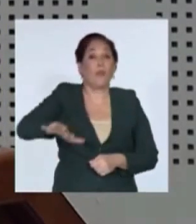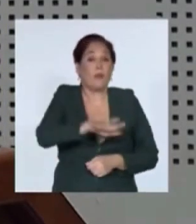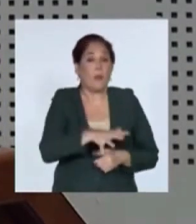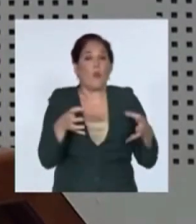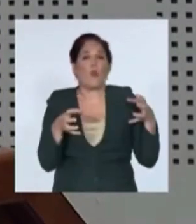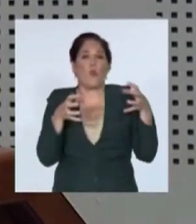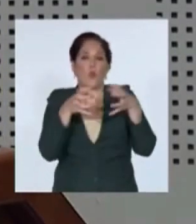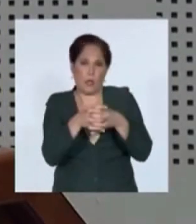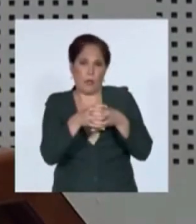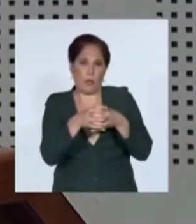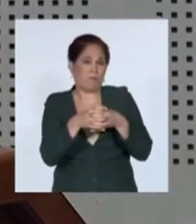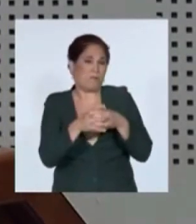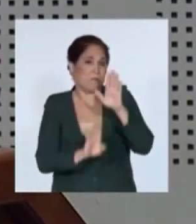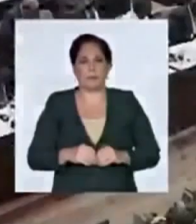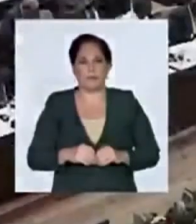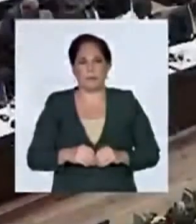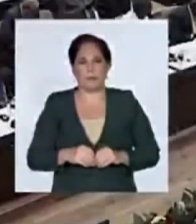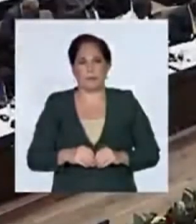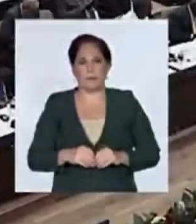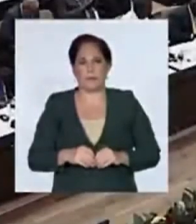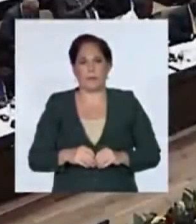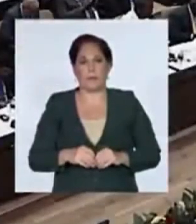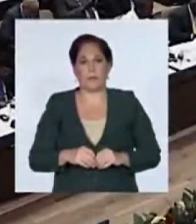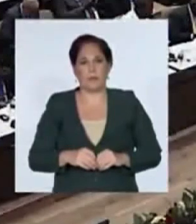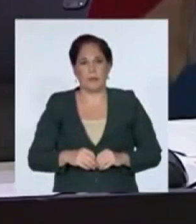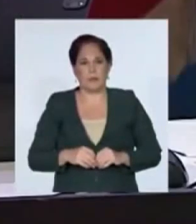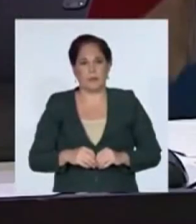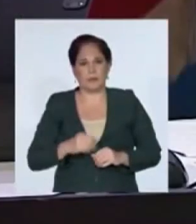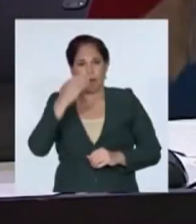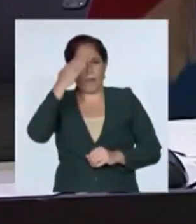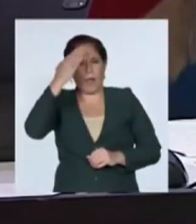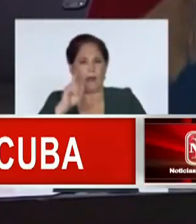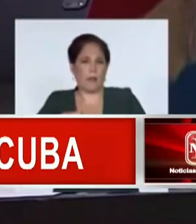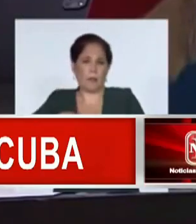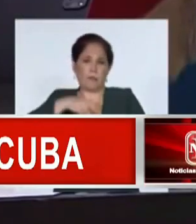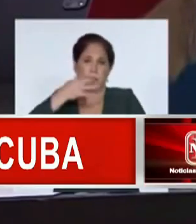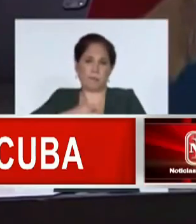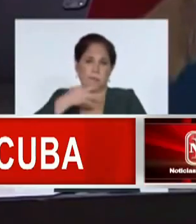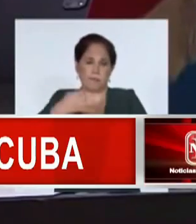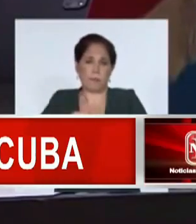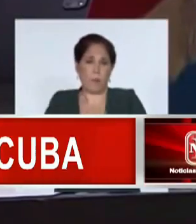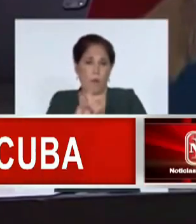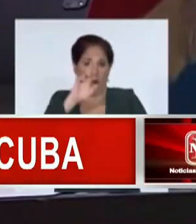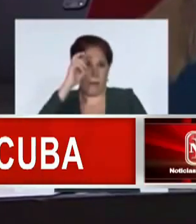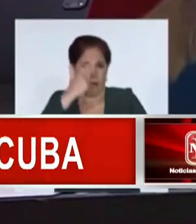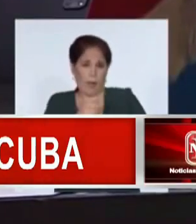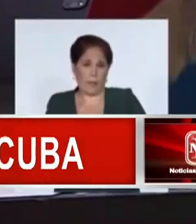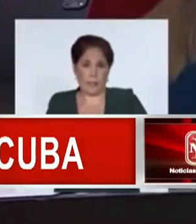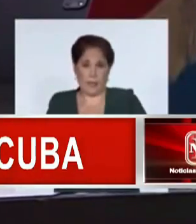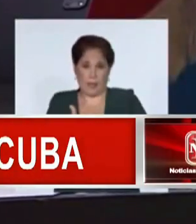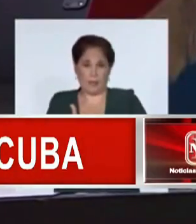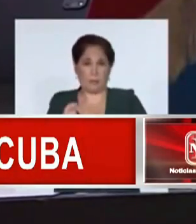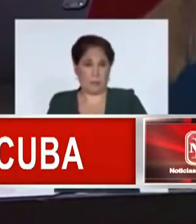conjunta hacia un horizonte compartido. Agradecemos su intervención. Abinader viajó a Cuba acompañado por los ministros de Relaciones